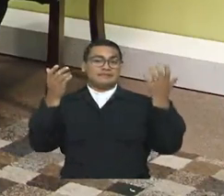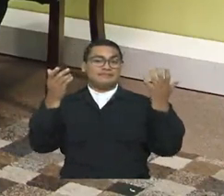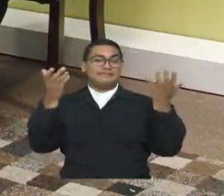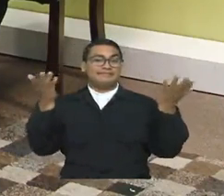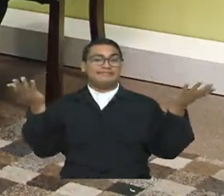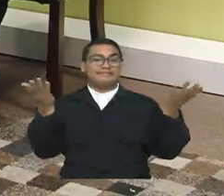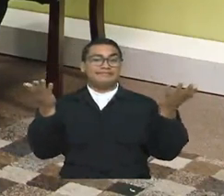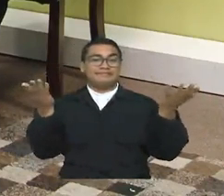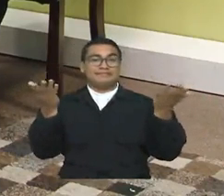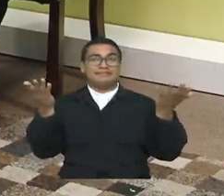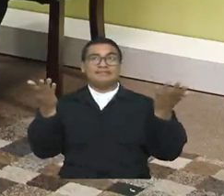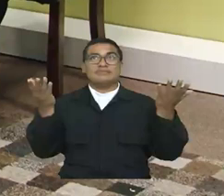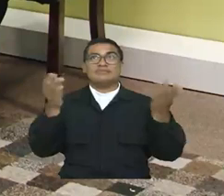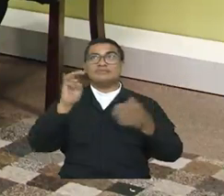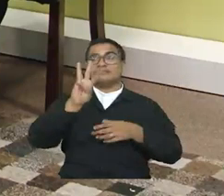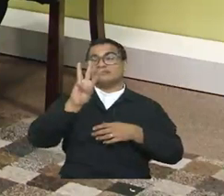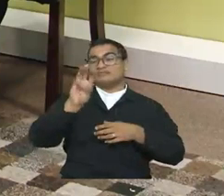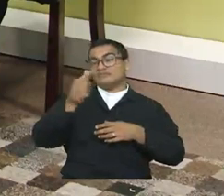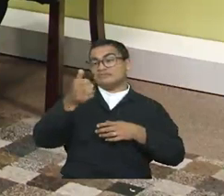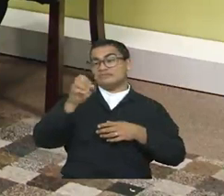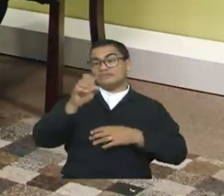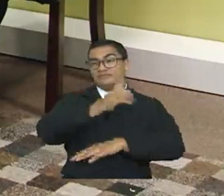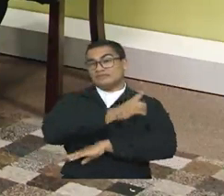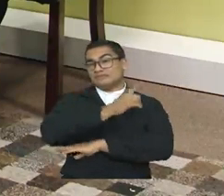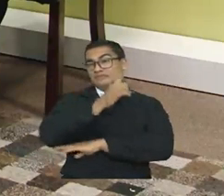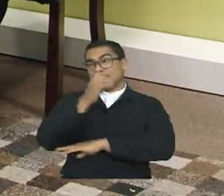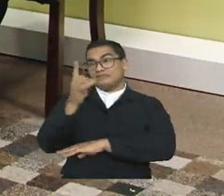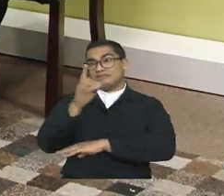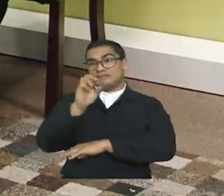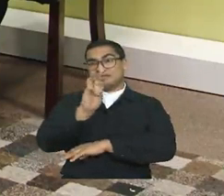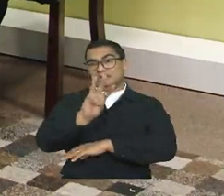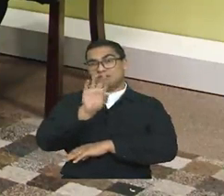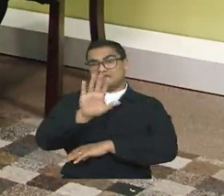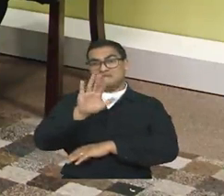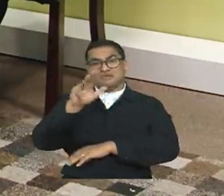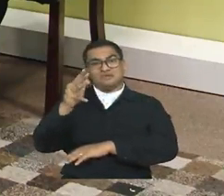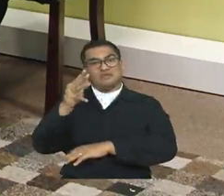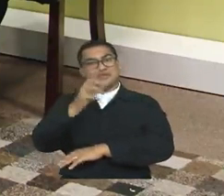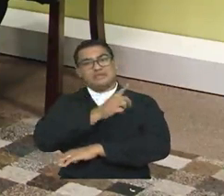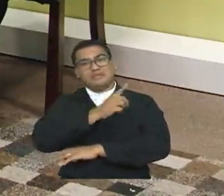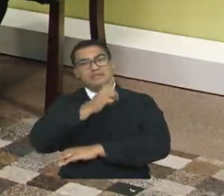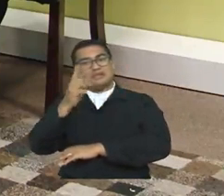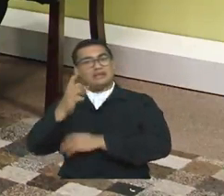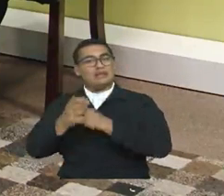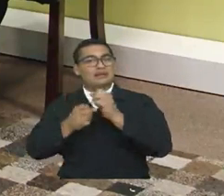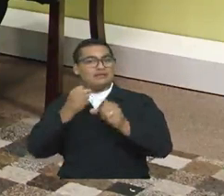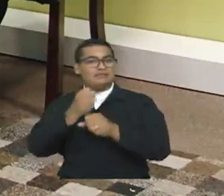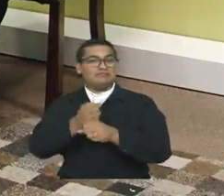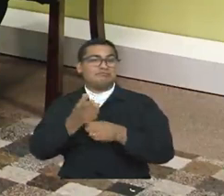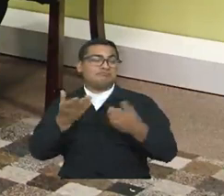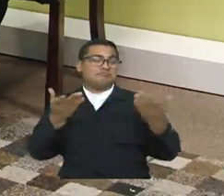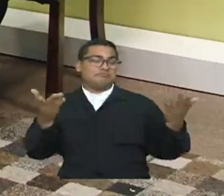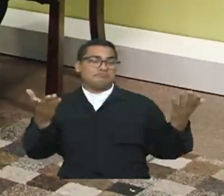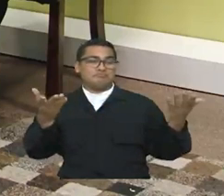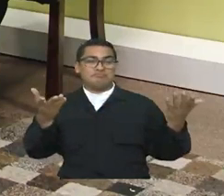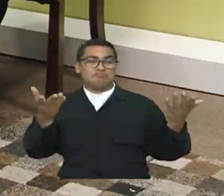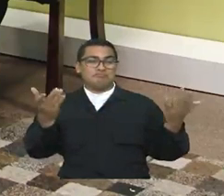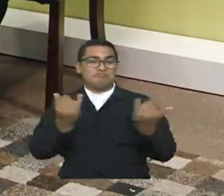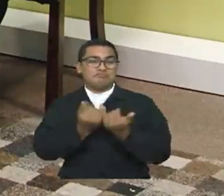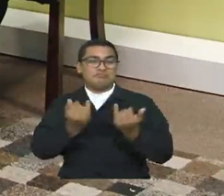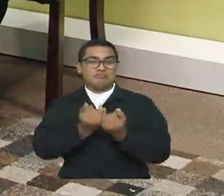los 360 días, 359, 58 días restantes, sino